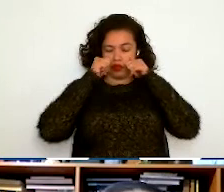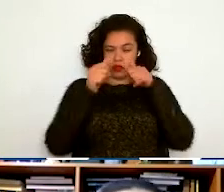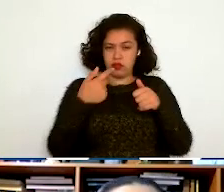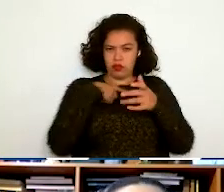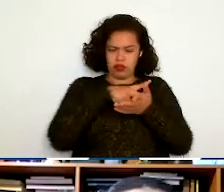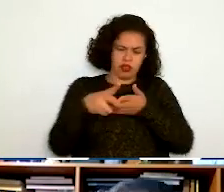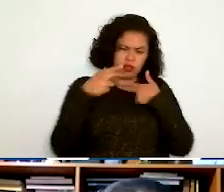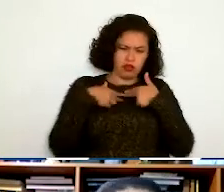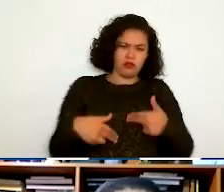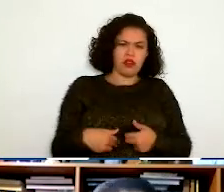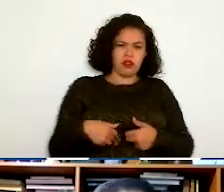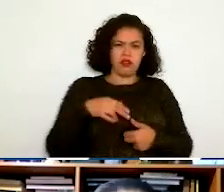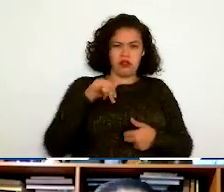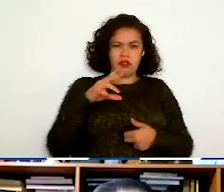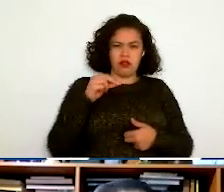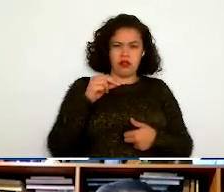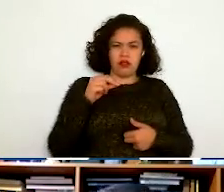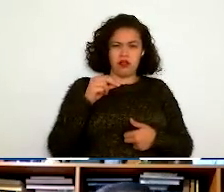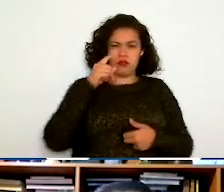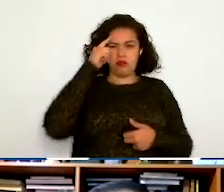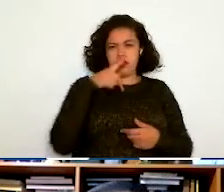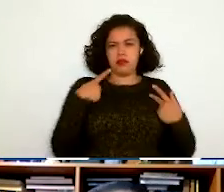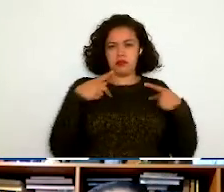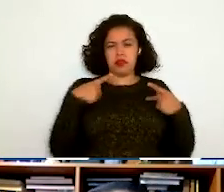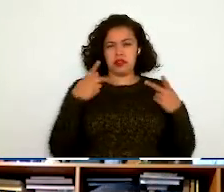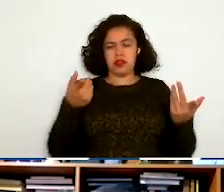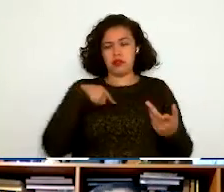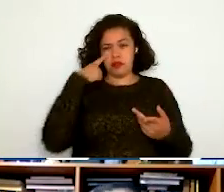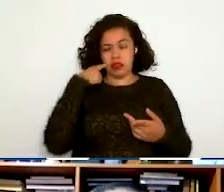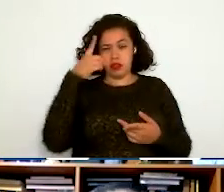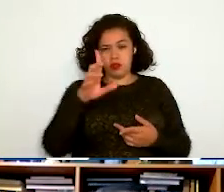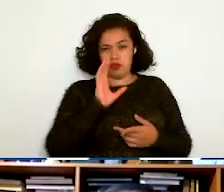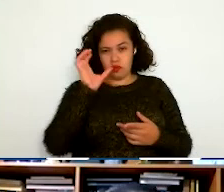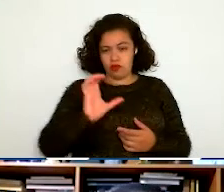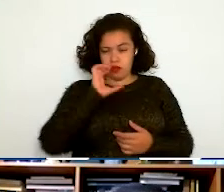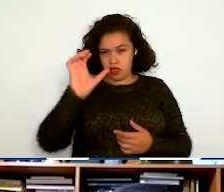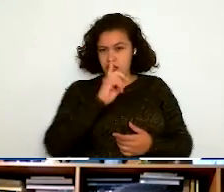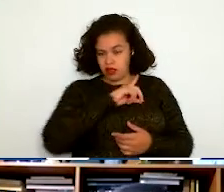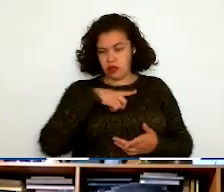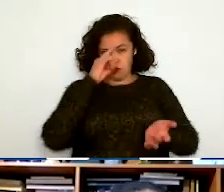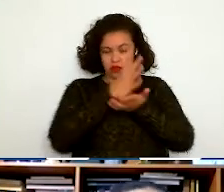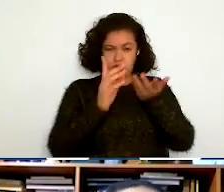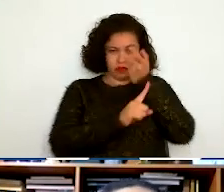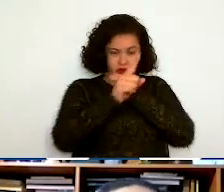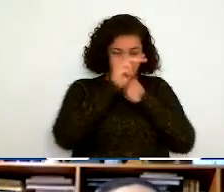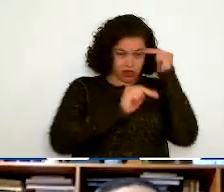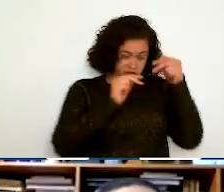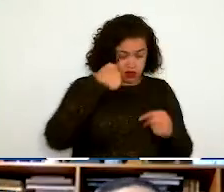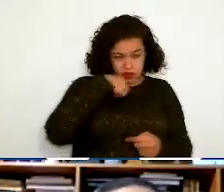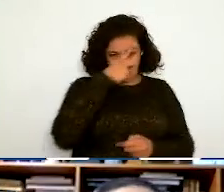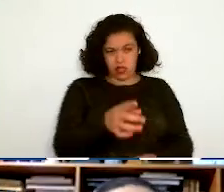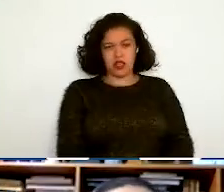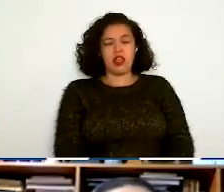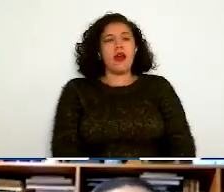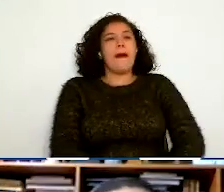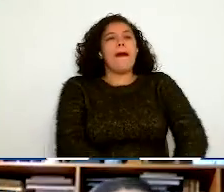derecho humano de esas personas. Entonces, ojo con eso porque también pues no solamente afecta hasta este nivel que yo les decía de